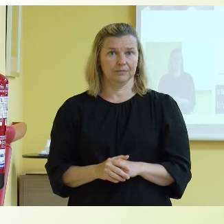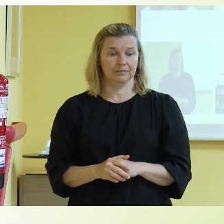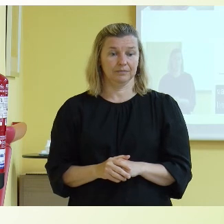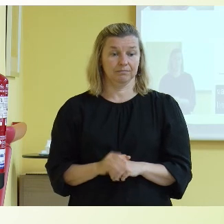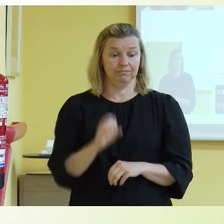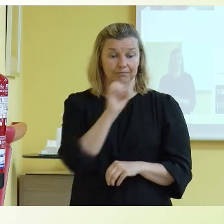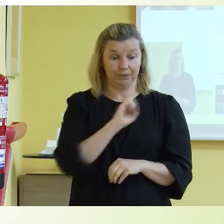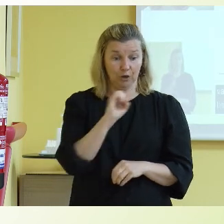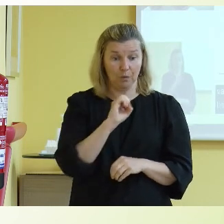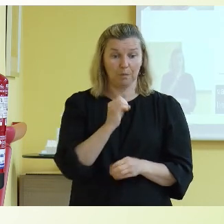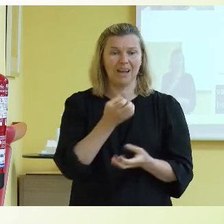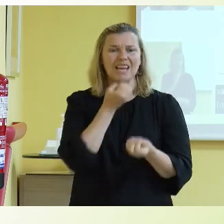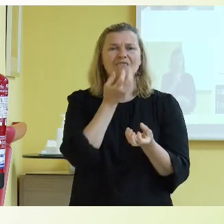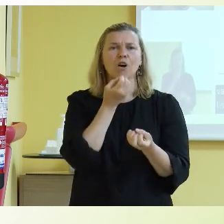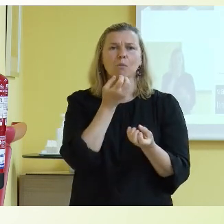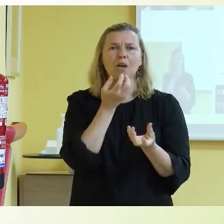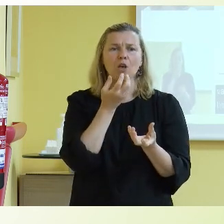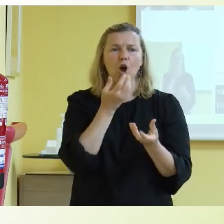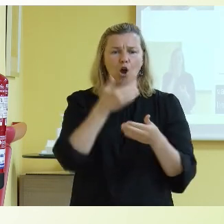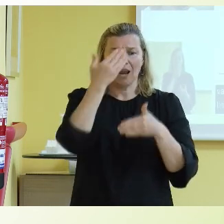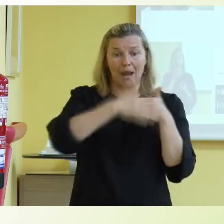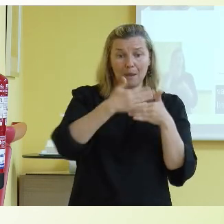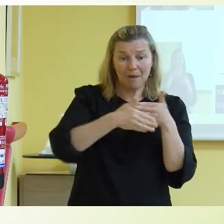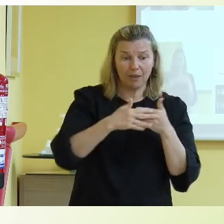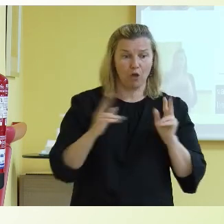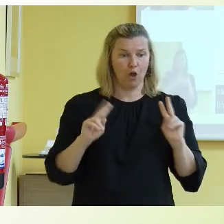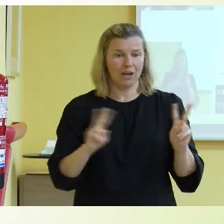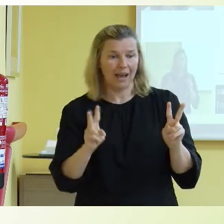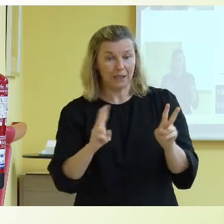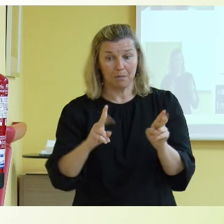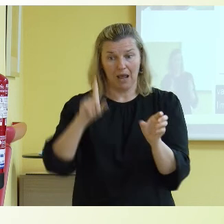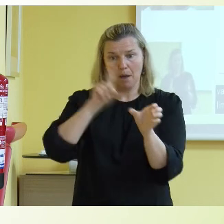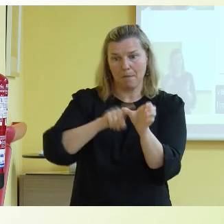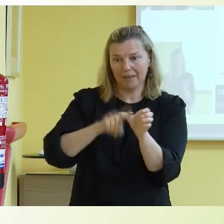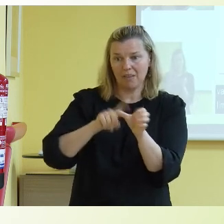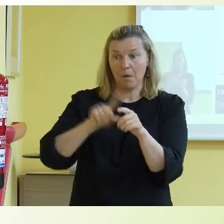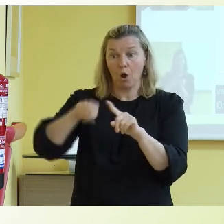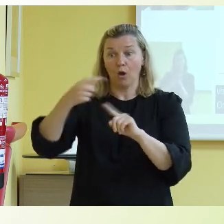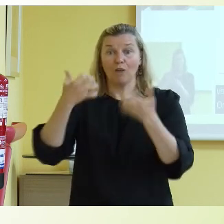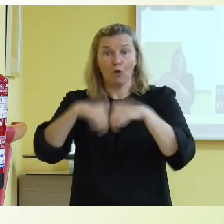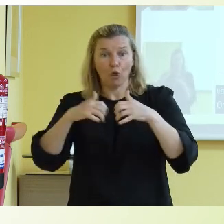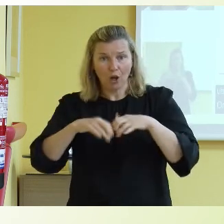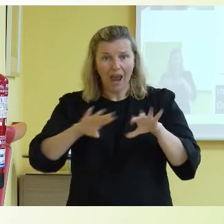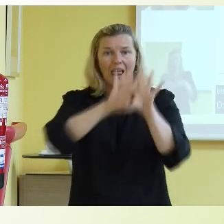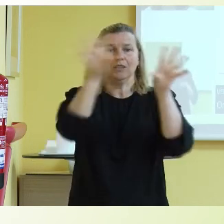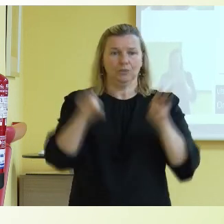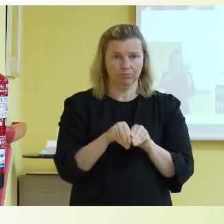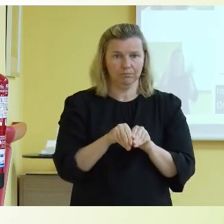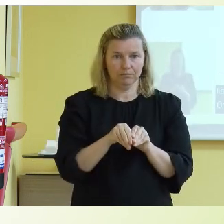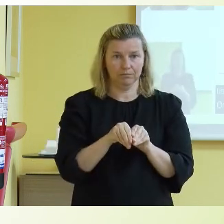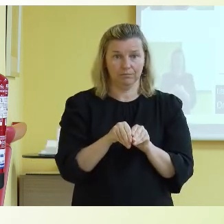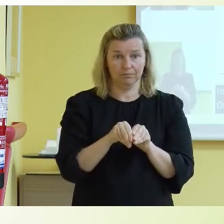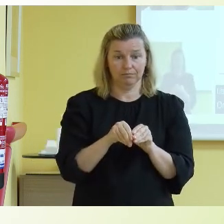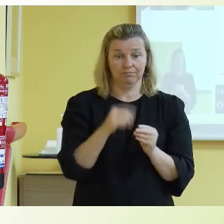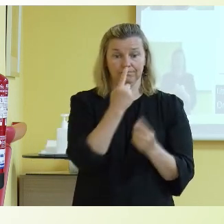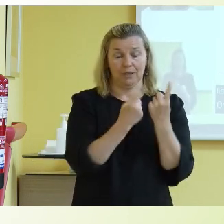Orfanet recoge información sobre la limitación de la actividad, restricción de participación o consecuencias funcionales que se ha descrito para algunas